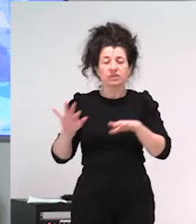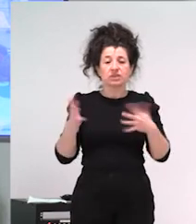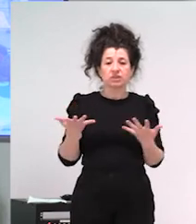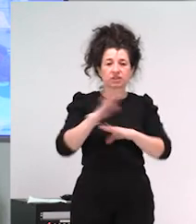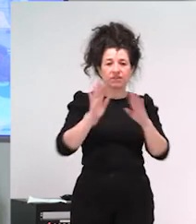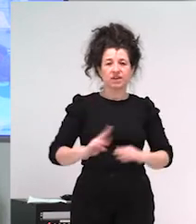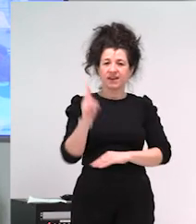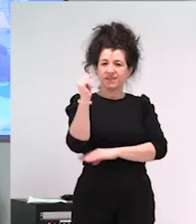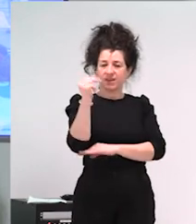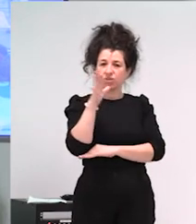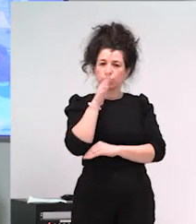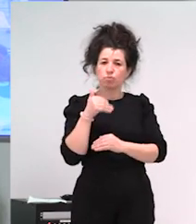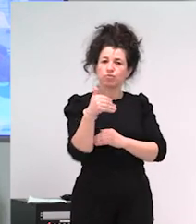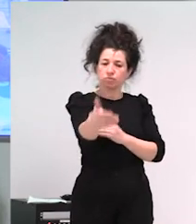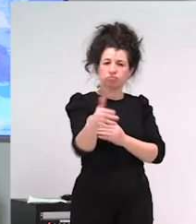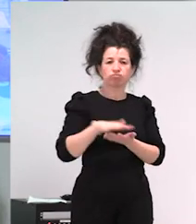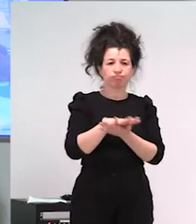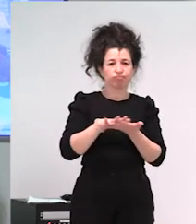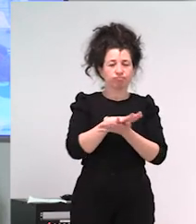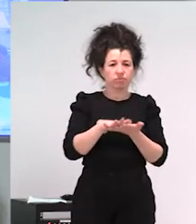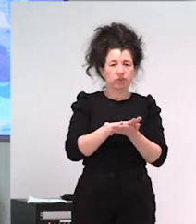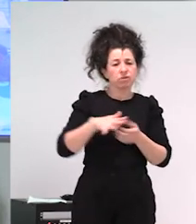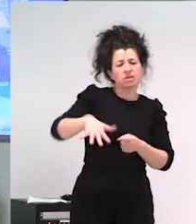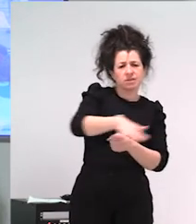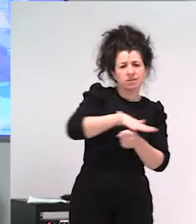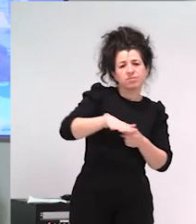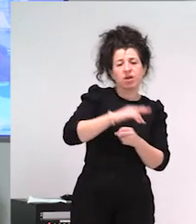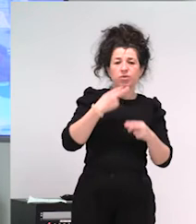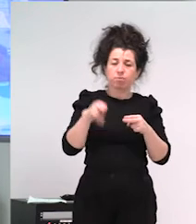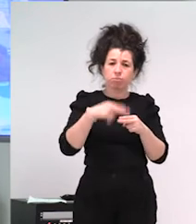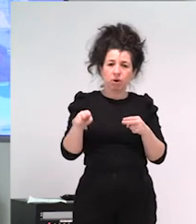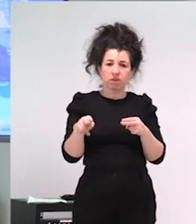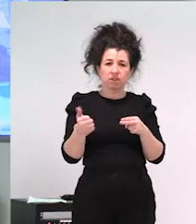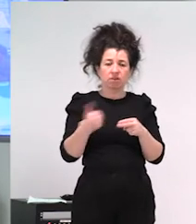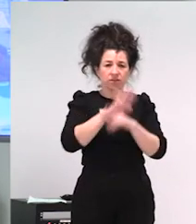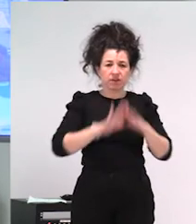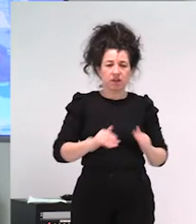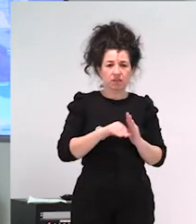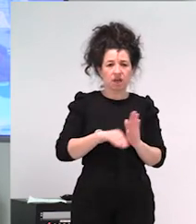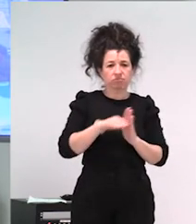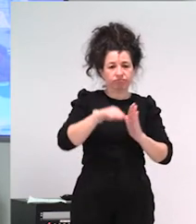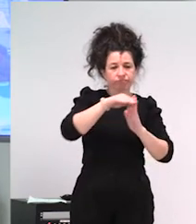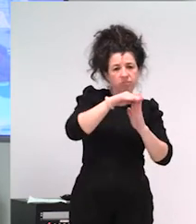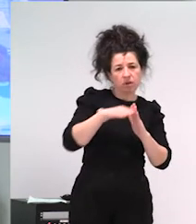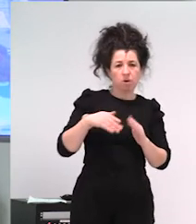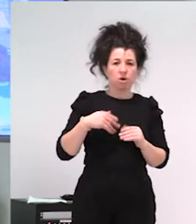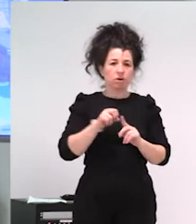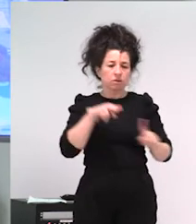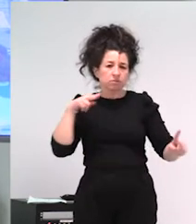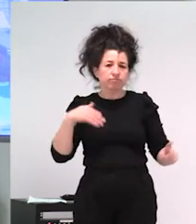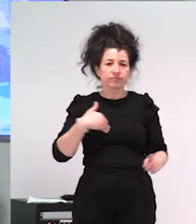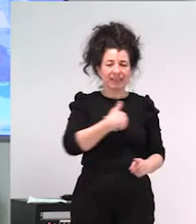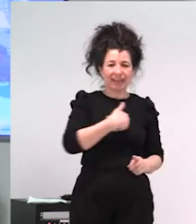de Fridays for Future es un espacio político que está atravesado por miradas de clase, por miradas de género, por miradas